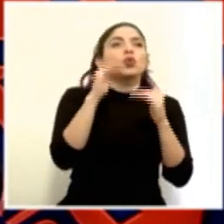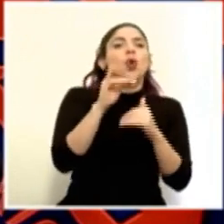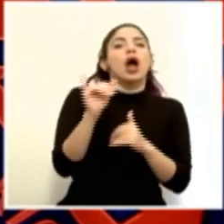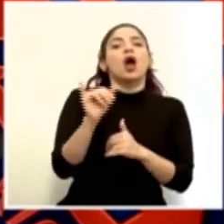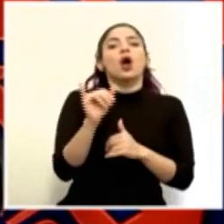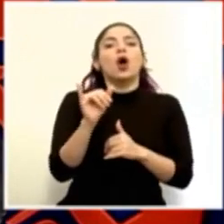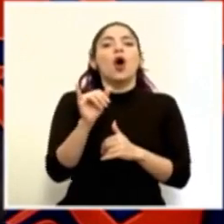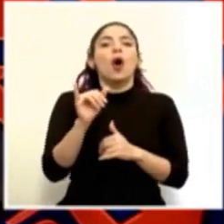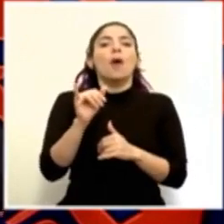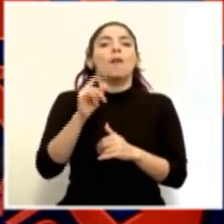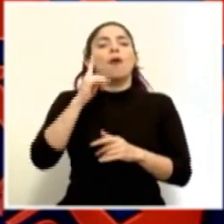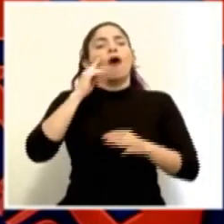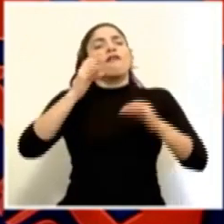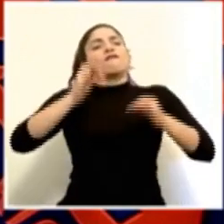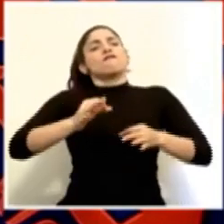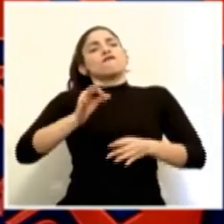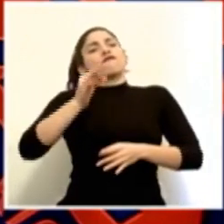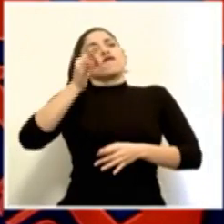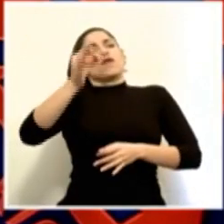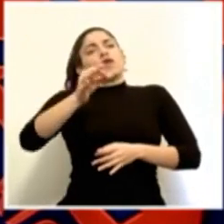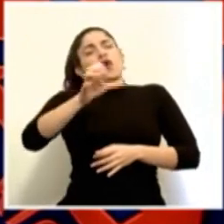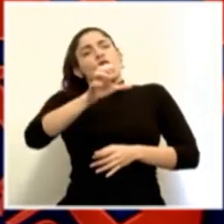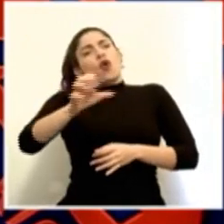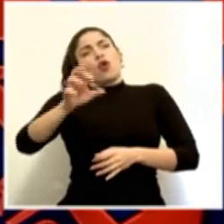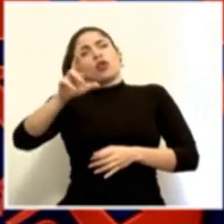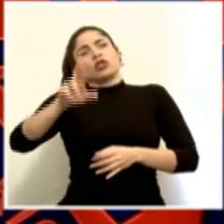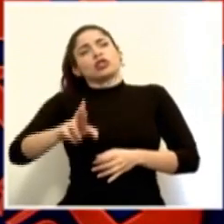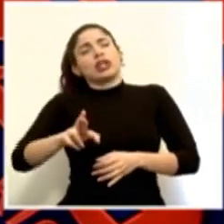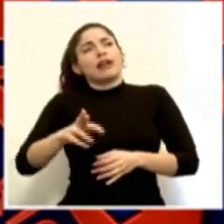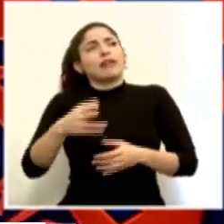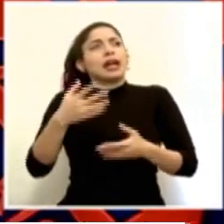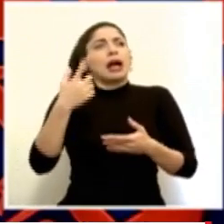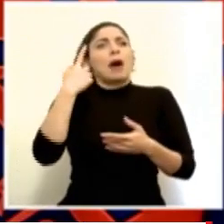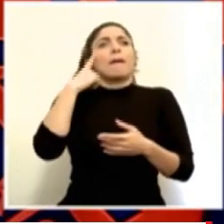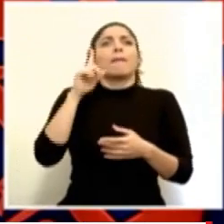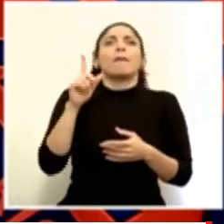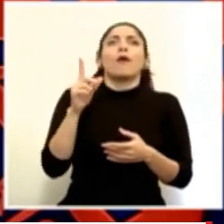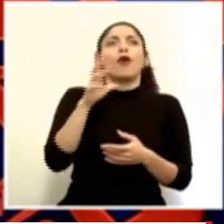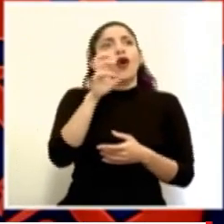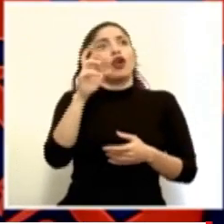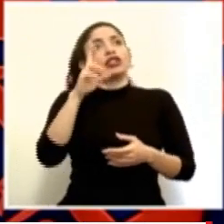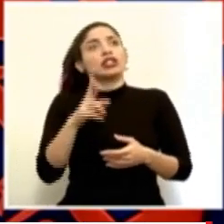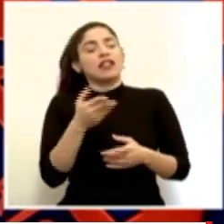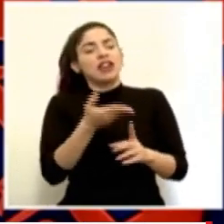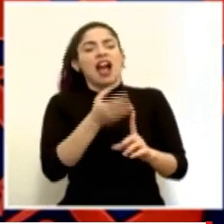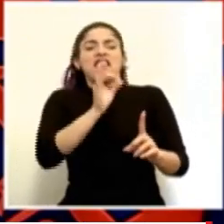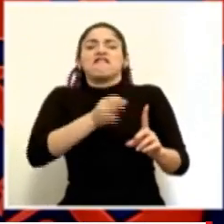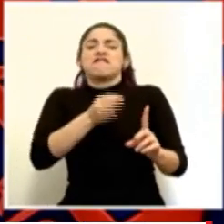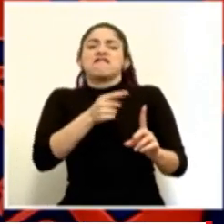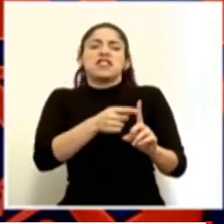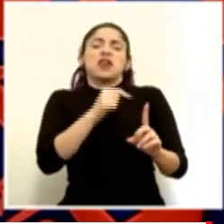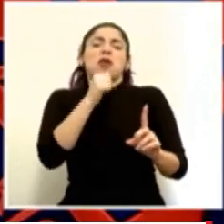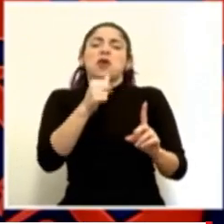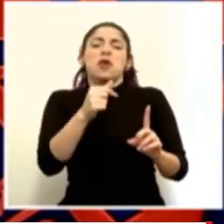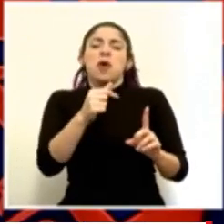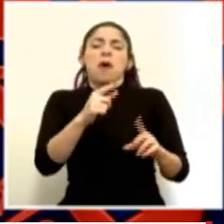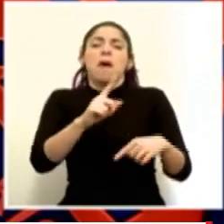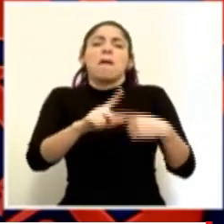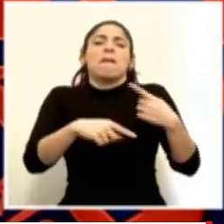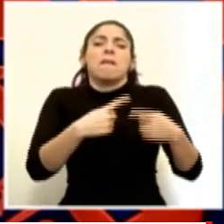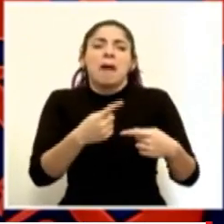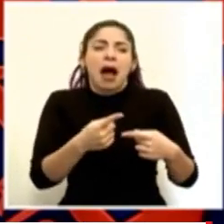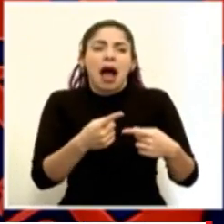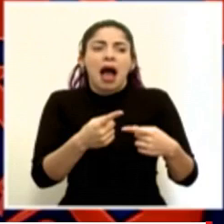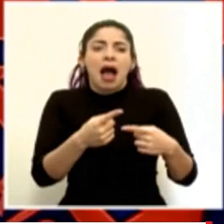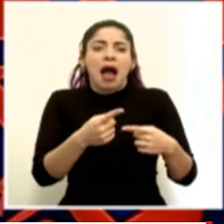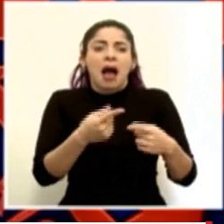una divina providencia de que Costa Rica, por ser Costa Rica, no está sujeto